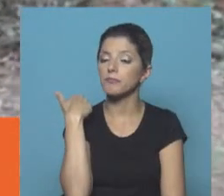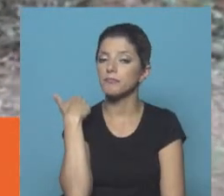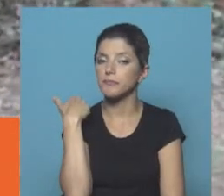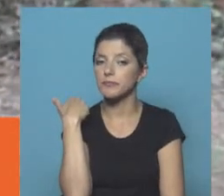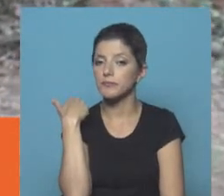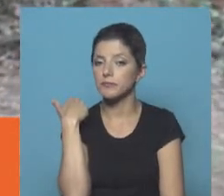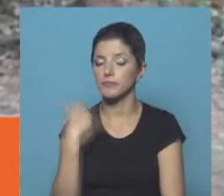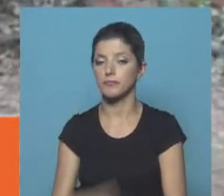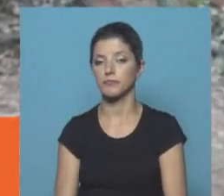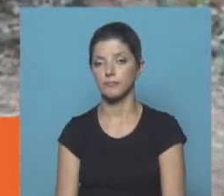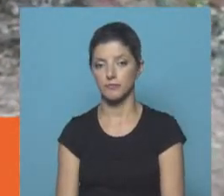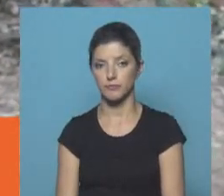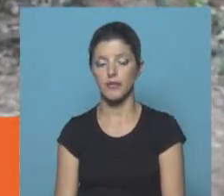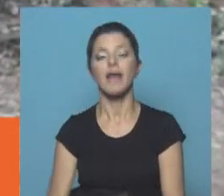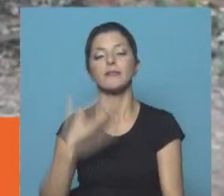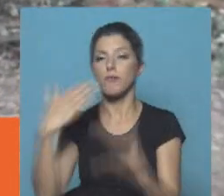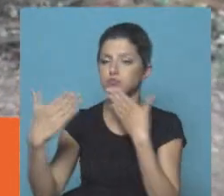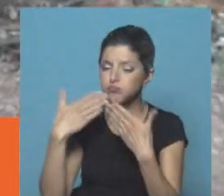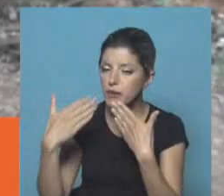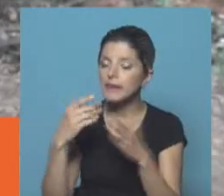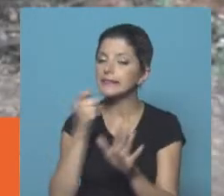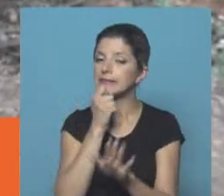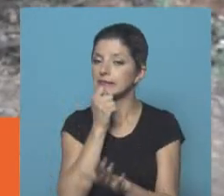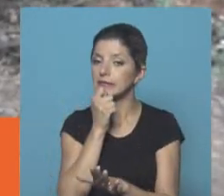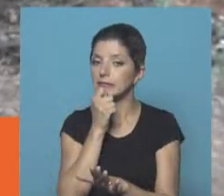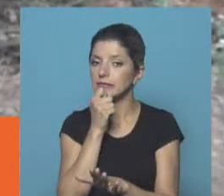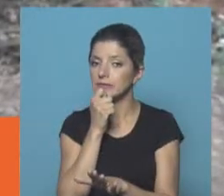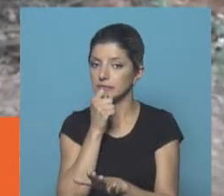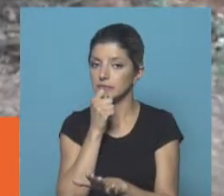en Paraguay el tema de si no correspondía